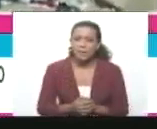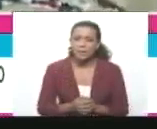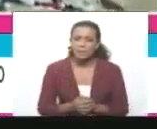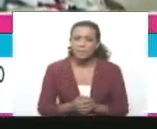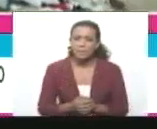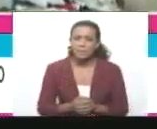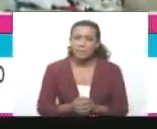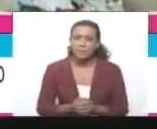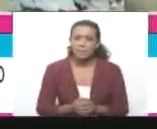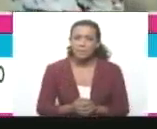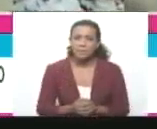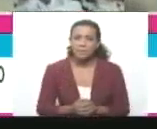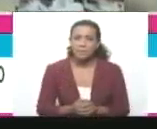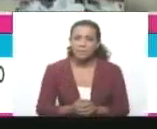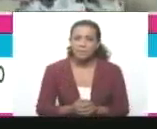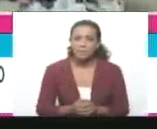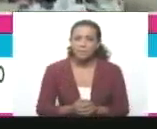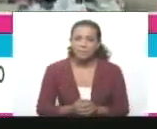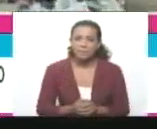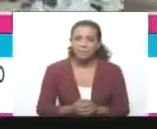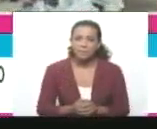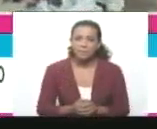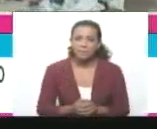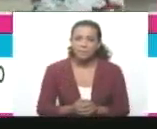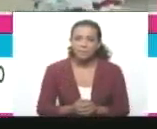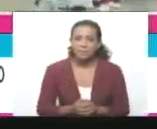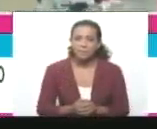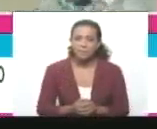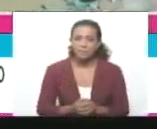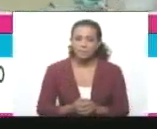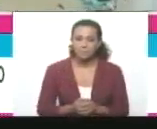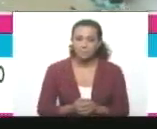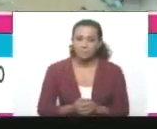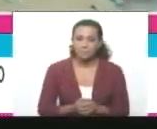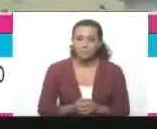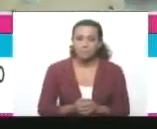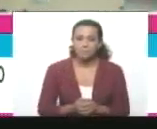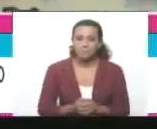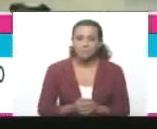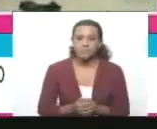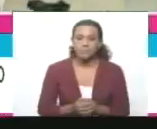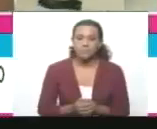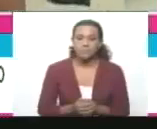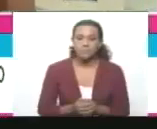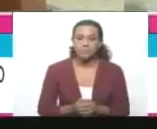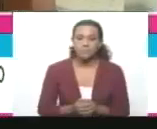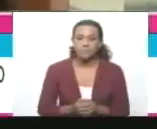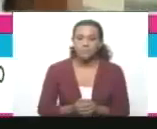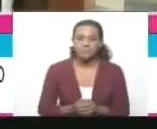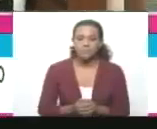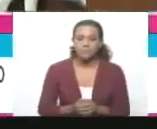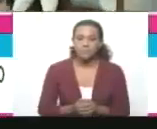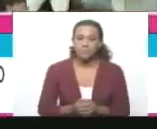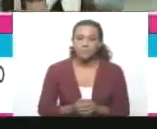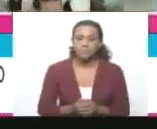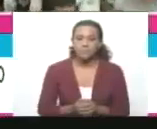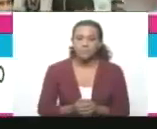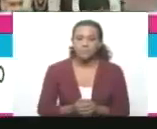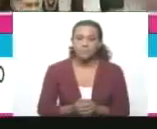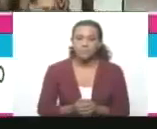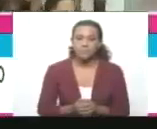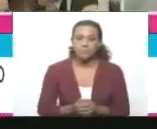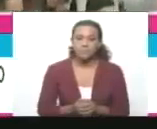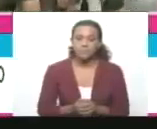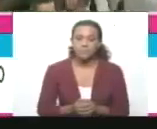se tomó el penal completo en cuestión de dos horas luego empezó la segunda